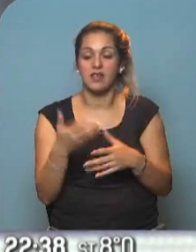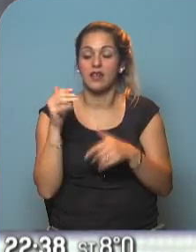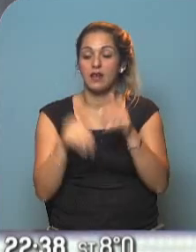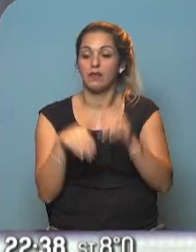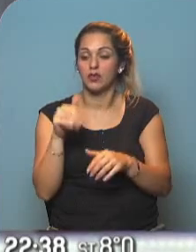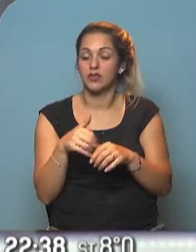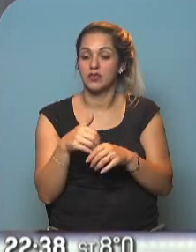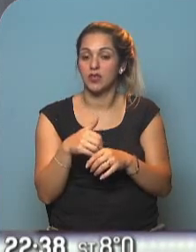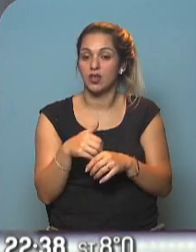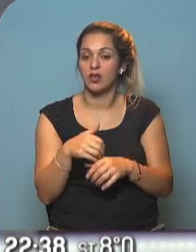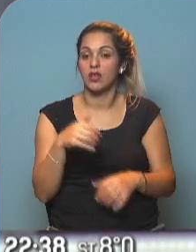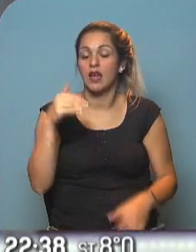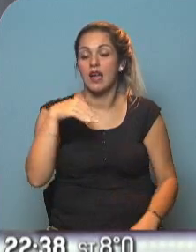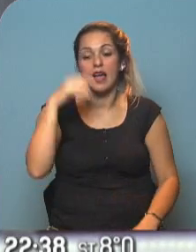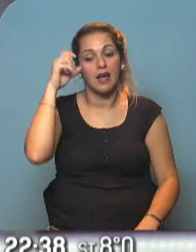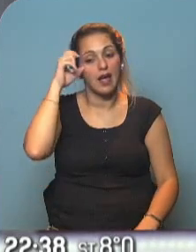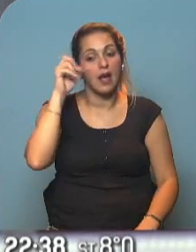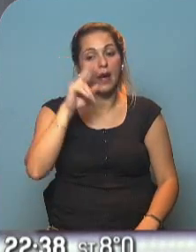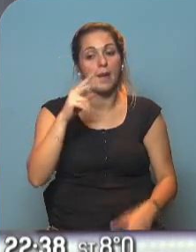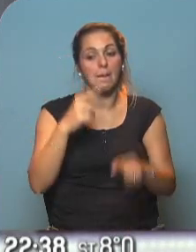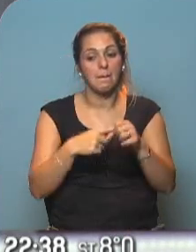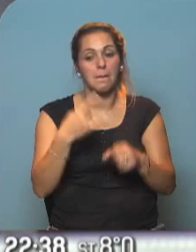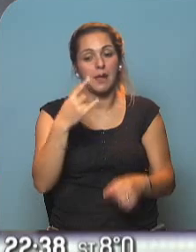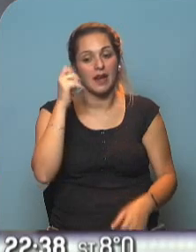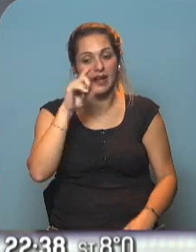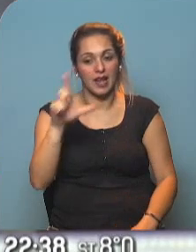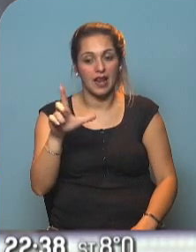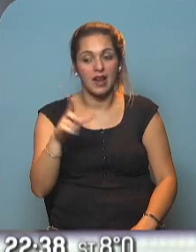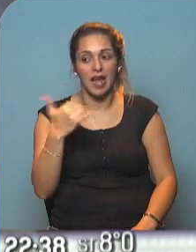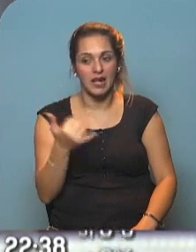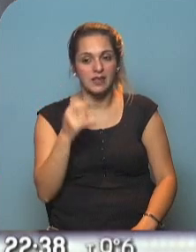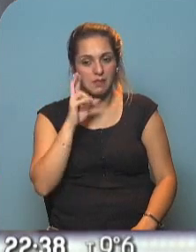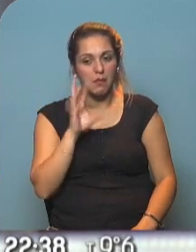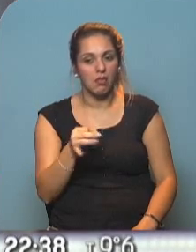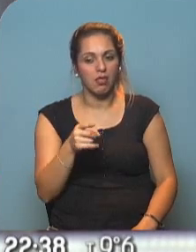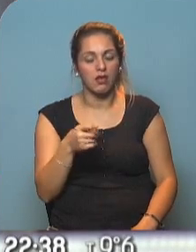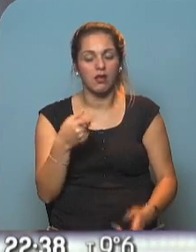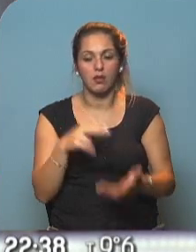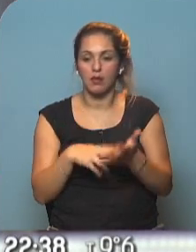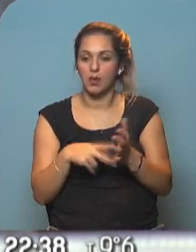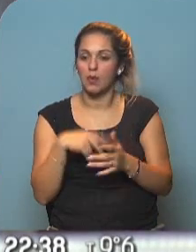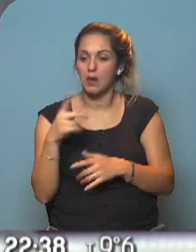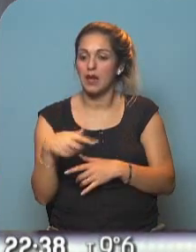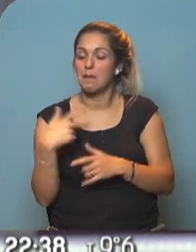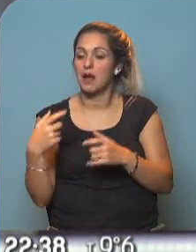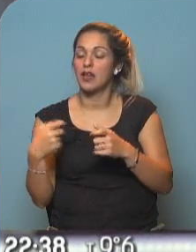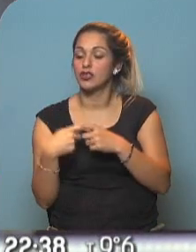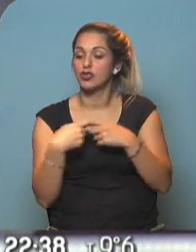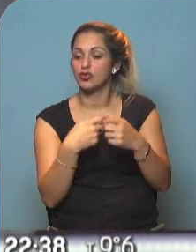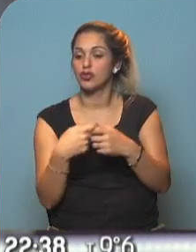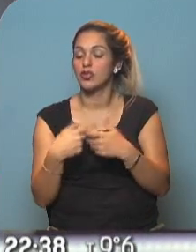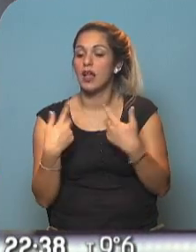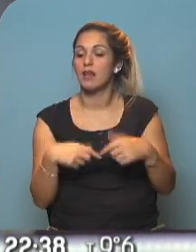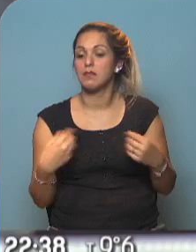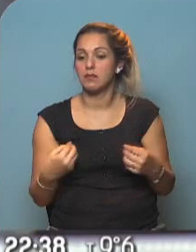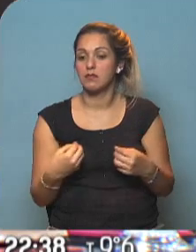cuarto mandato a Angela Merkel. Y ahí tenés la otra crisis, los socialdemócratas. Hoy podés decir,